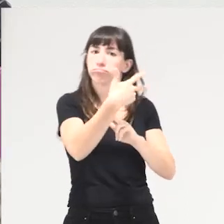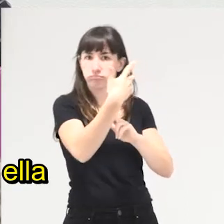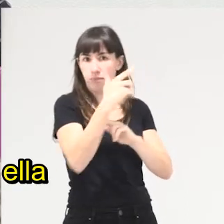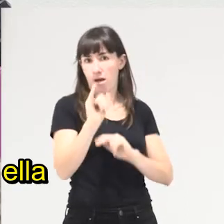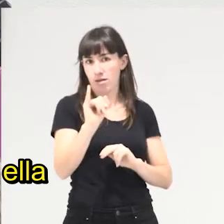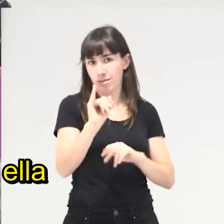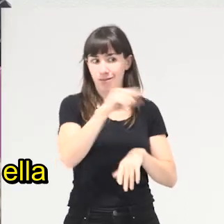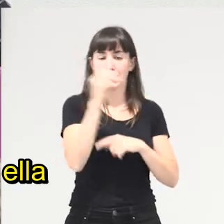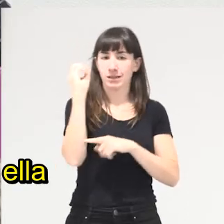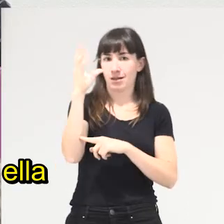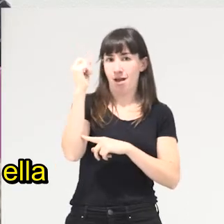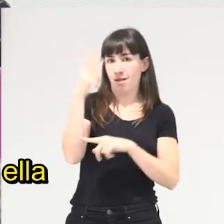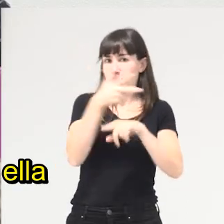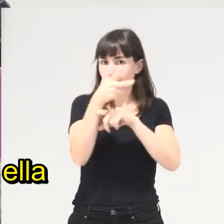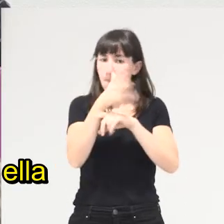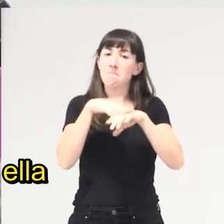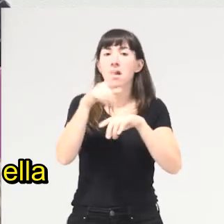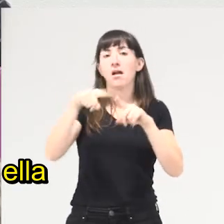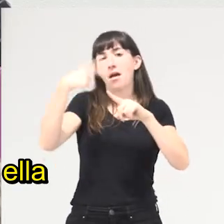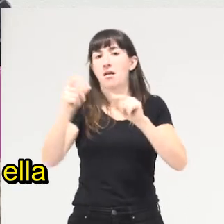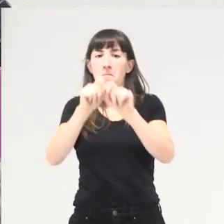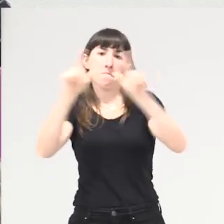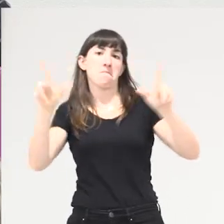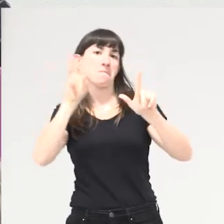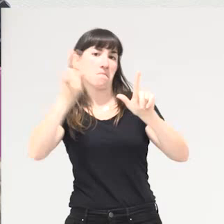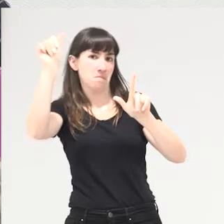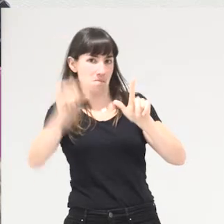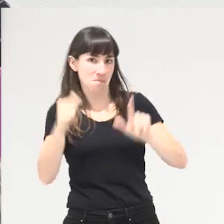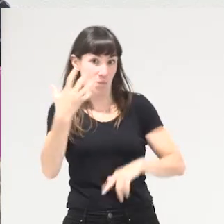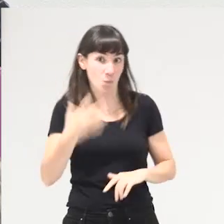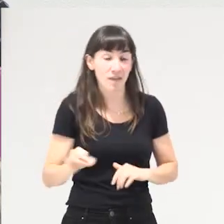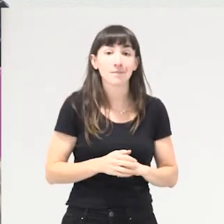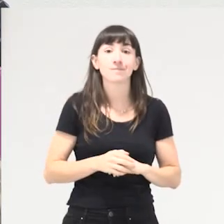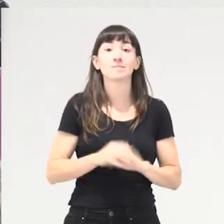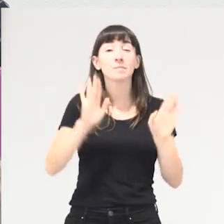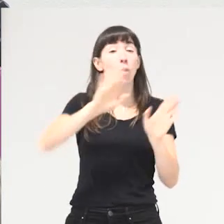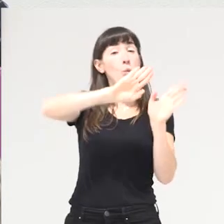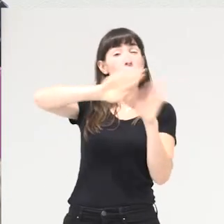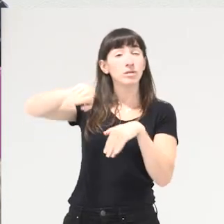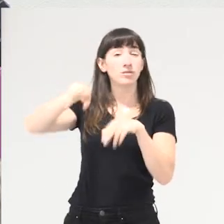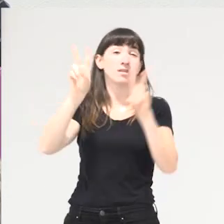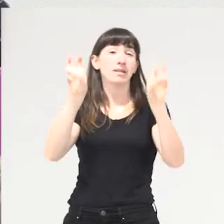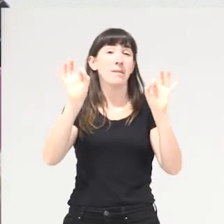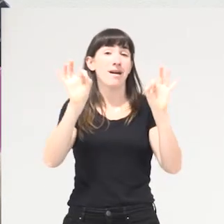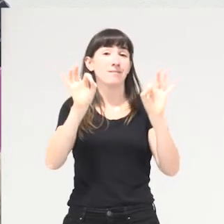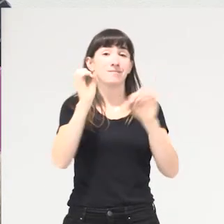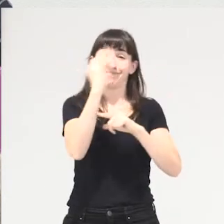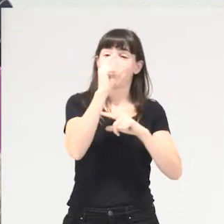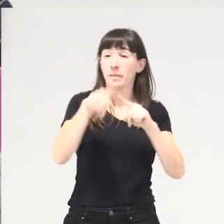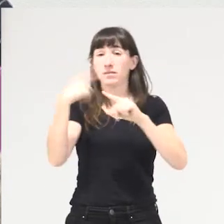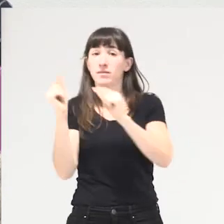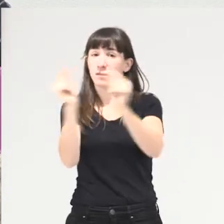grabada para que luego pues podamos acceder a ella y podamos verla, y lo que no grabaremos será como la parte de después del espacio